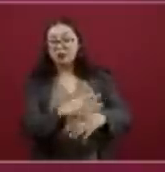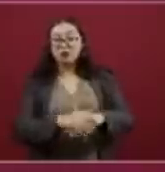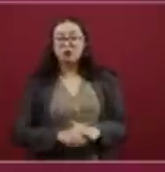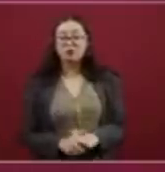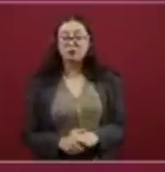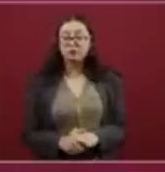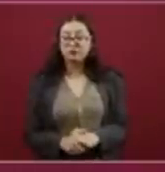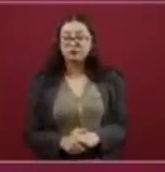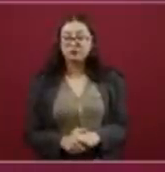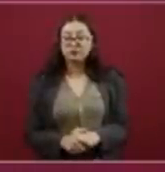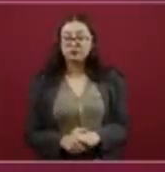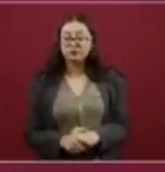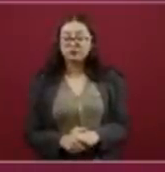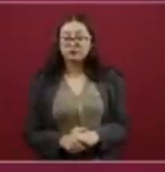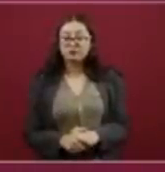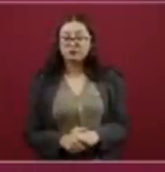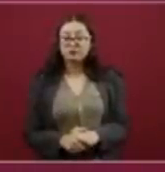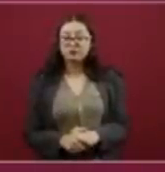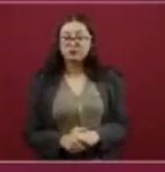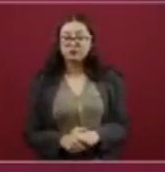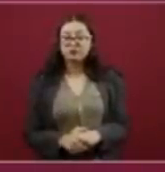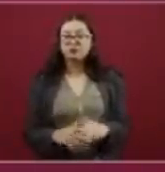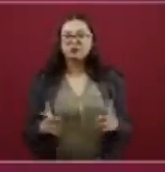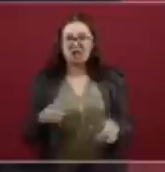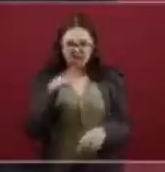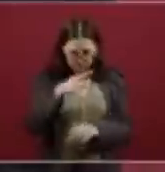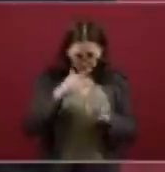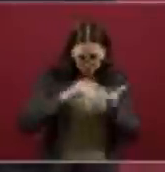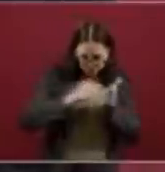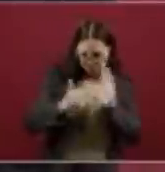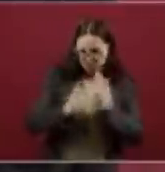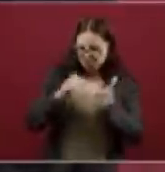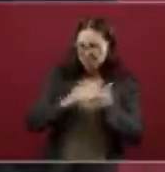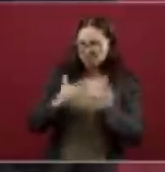que él se encargó de que no llegáramos nosotros,